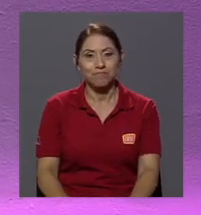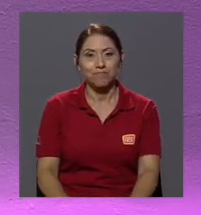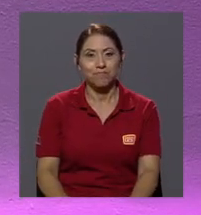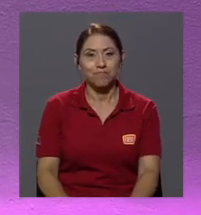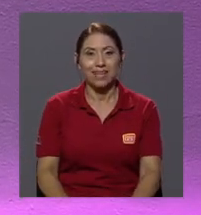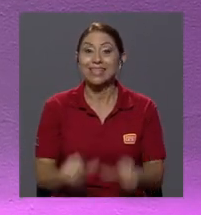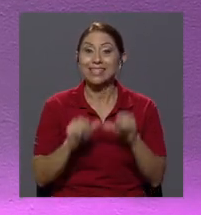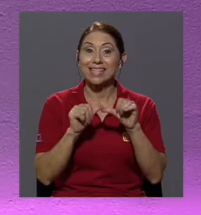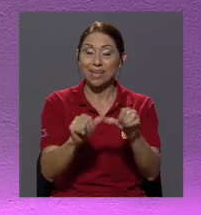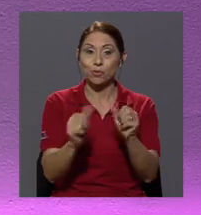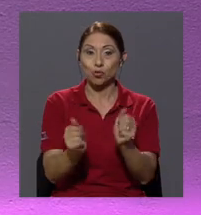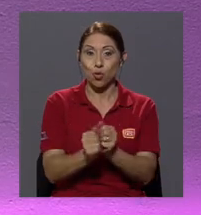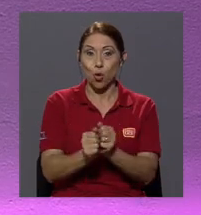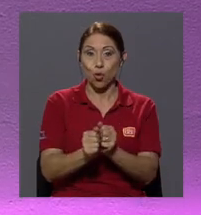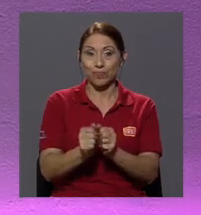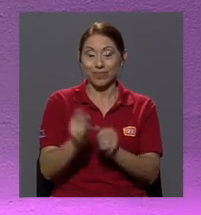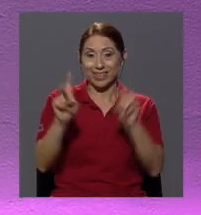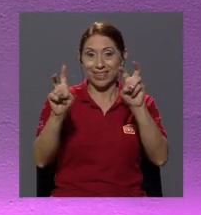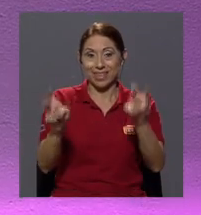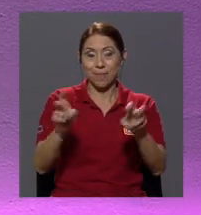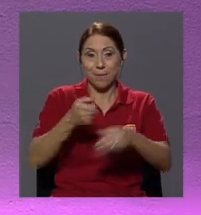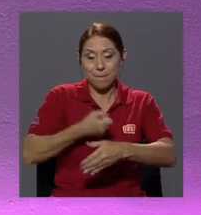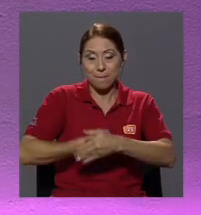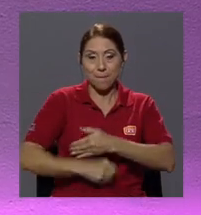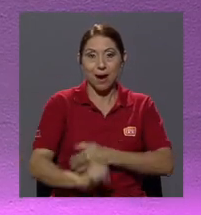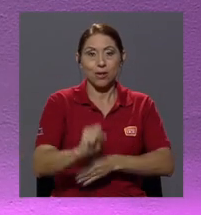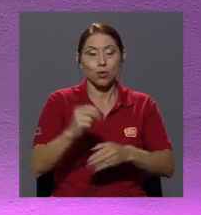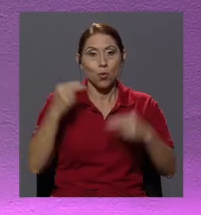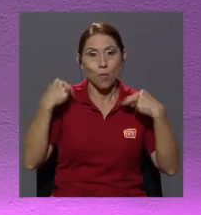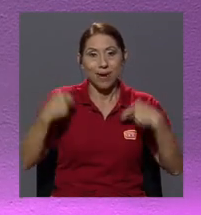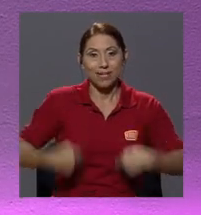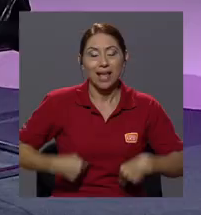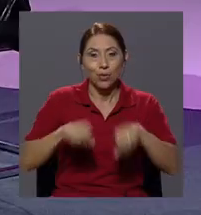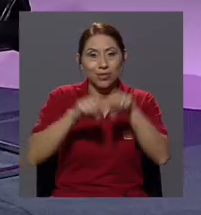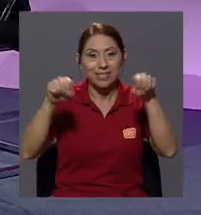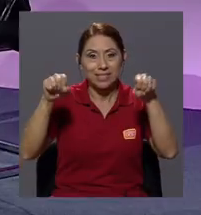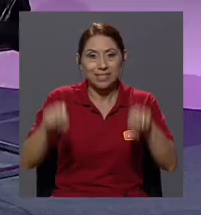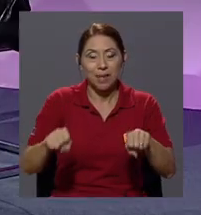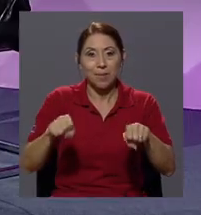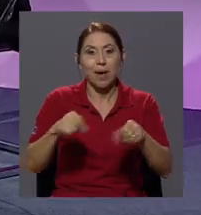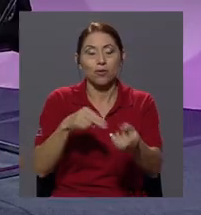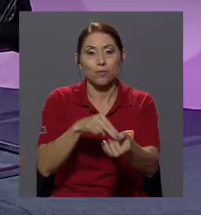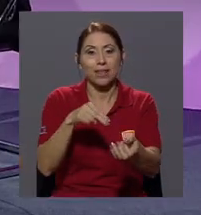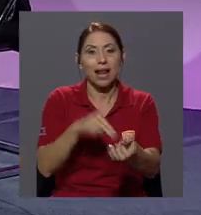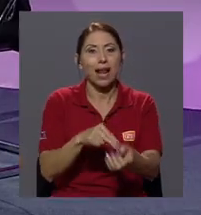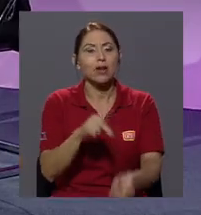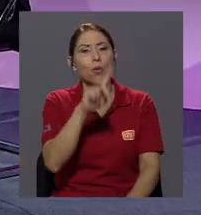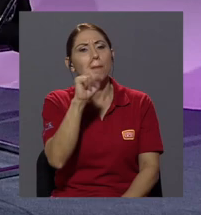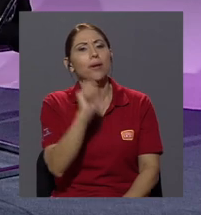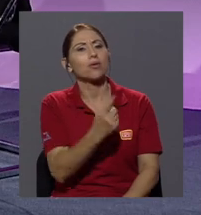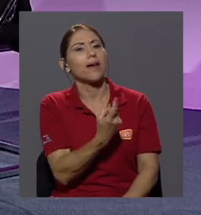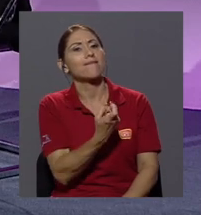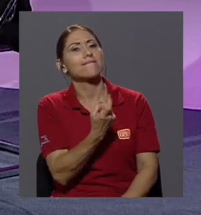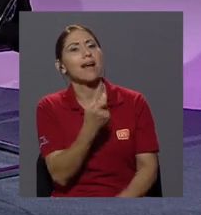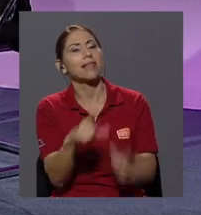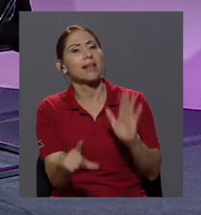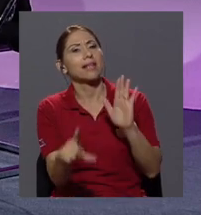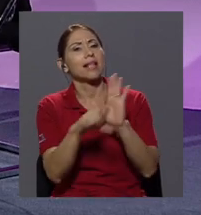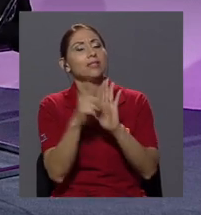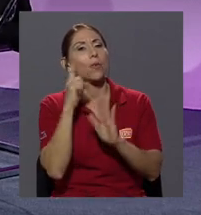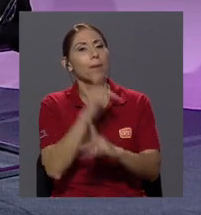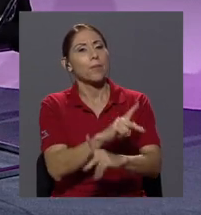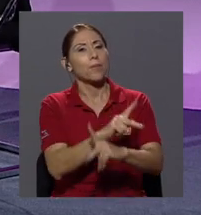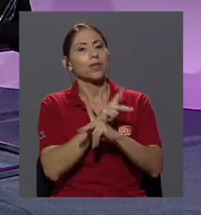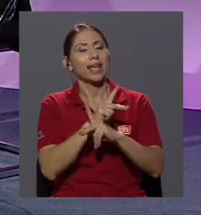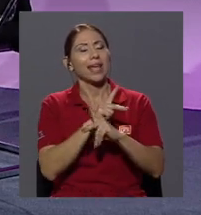sistema hospitalario falta legislación de no tener el parto humanizado eso a eso yo prefiero yo